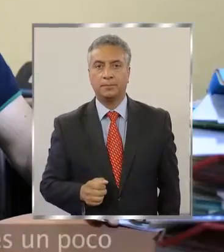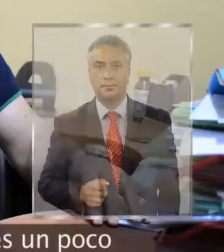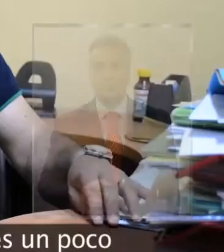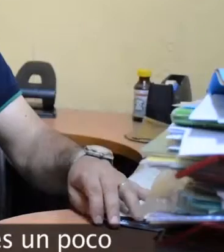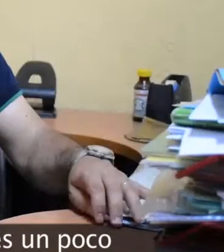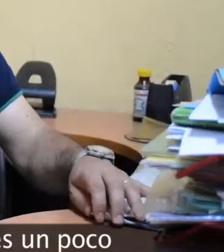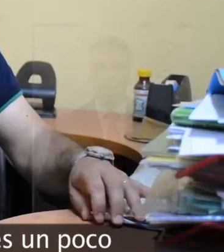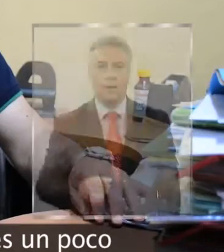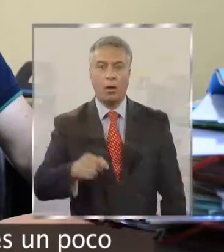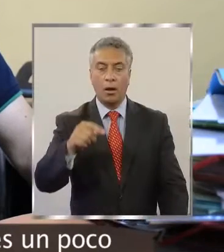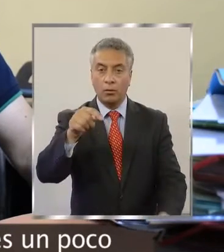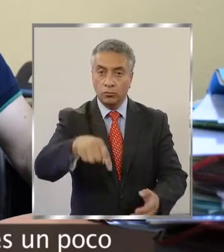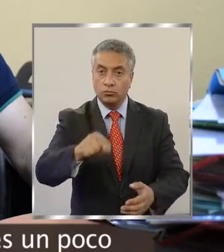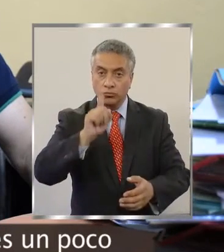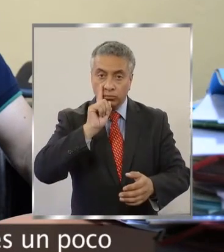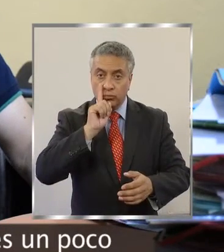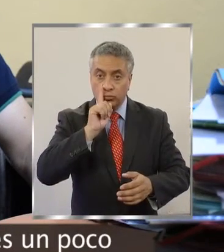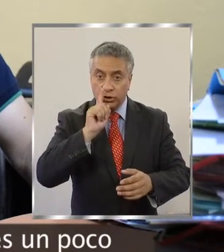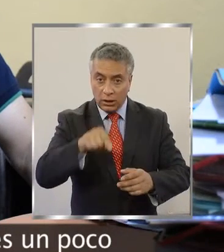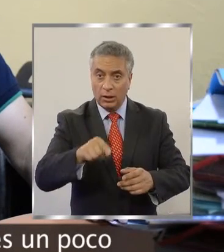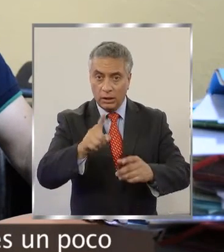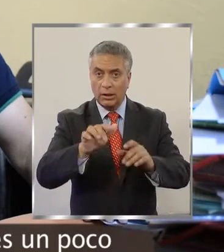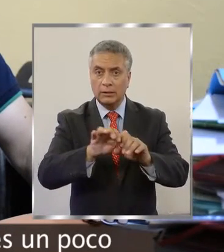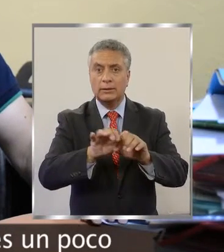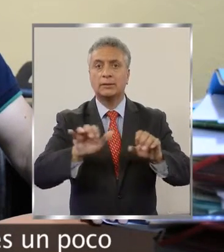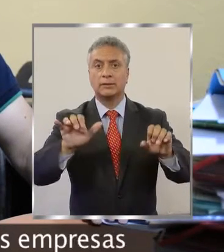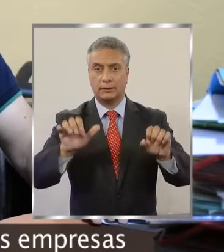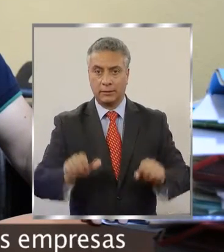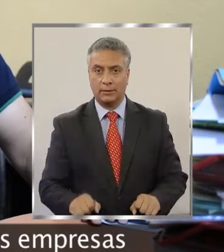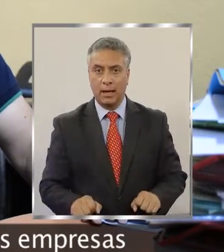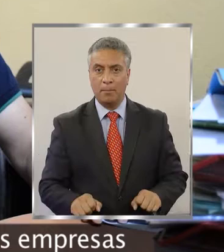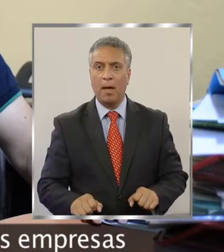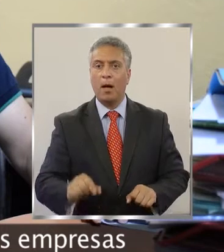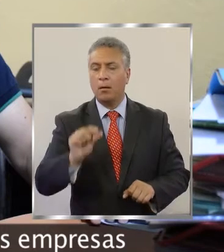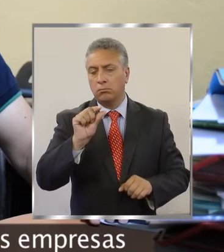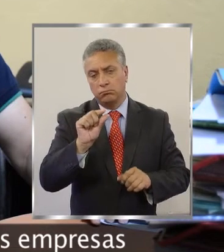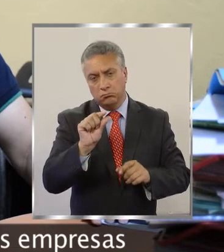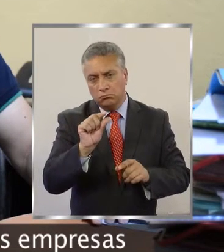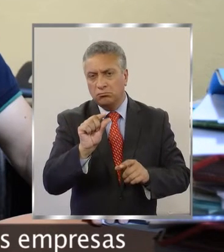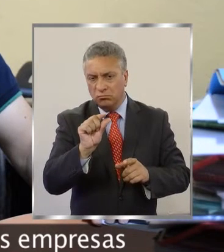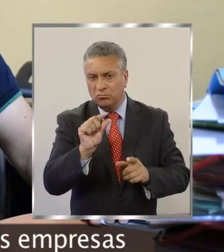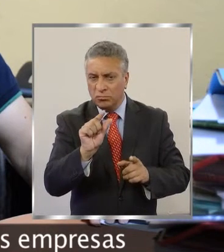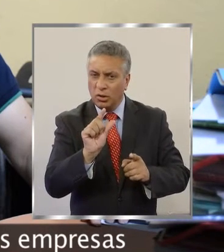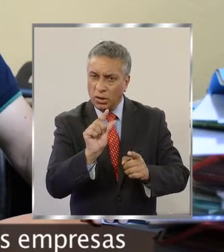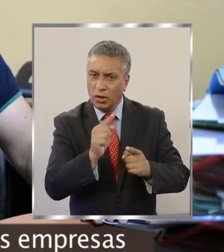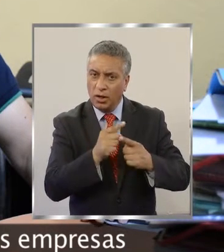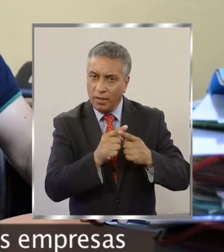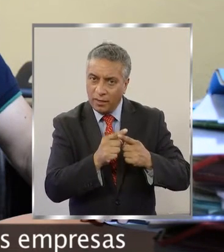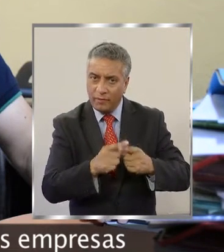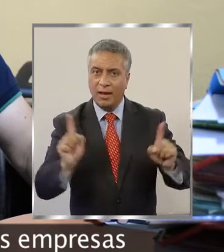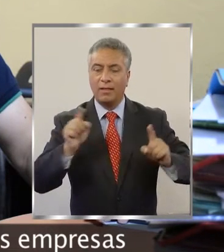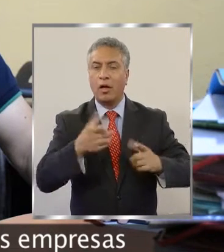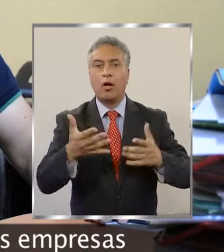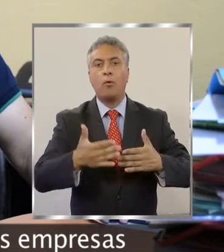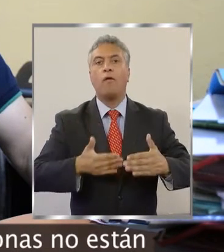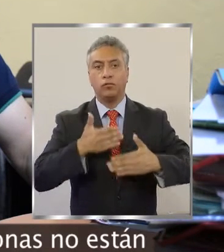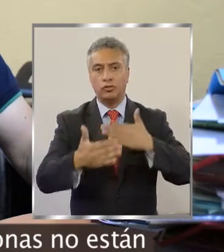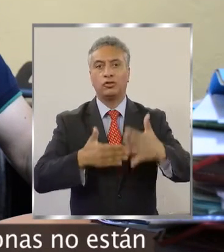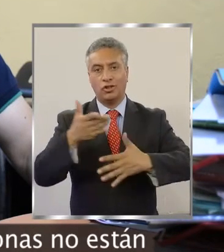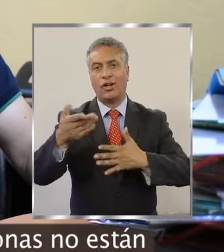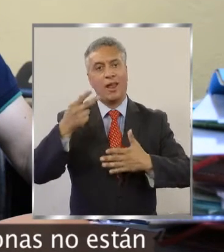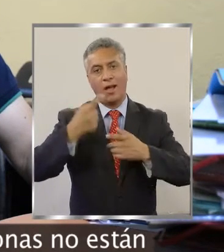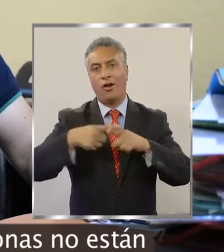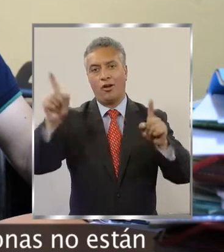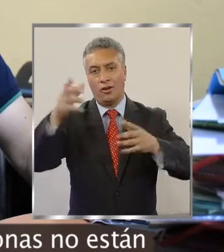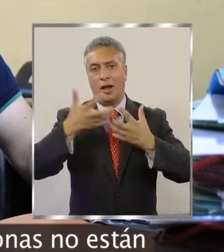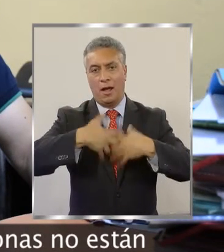Esto tiene un sistema que es un poco distinto a cómo funcionan las empresas